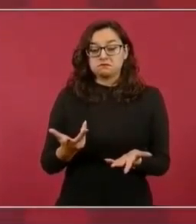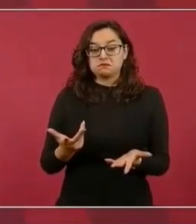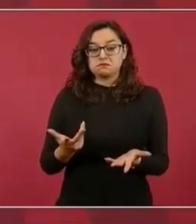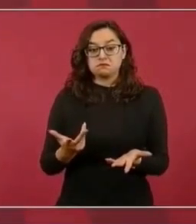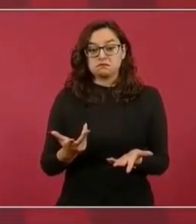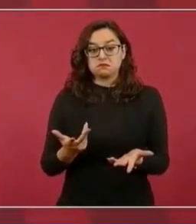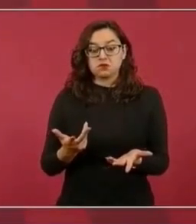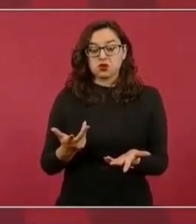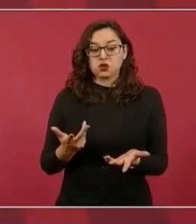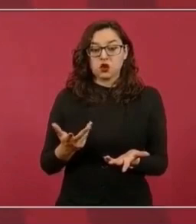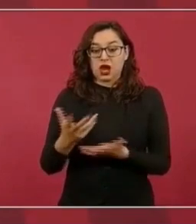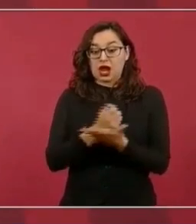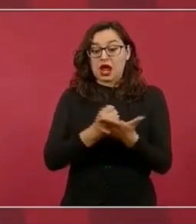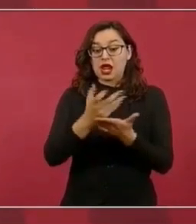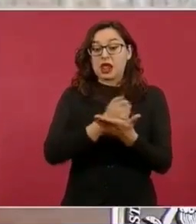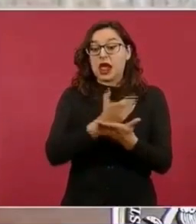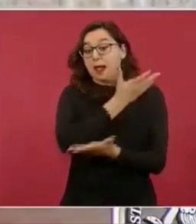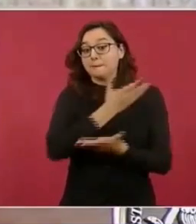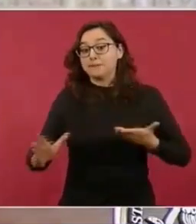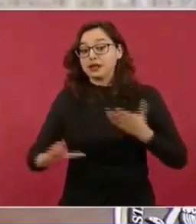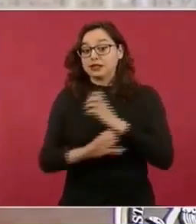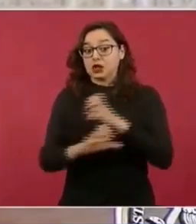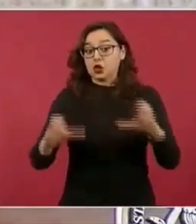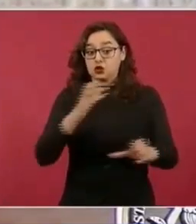de sus percepciones, no de sus bienes,